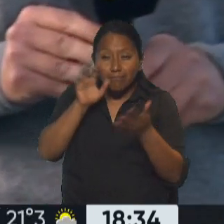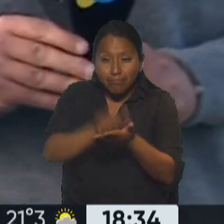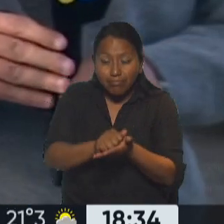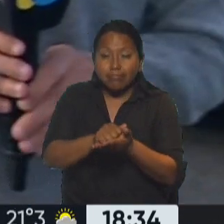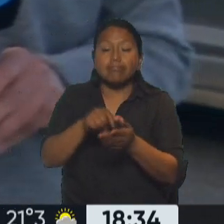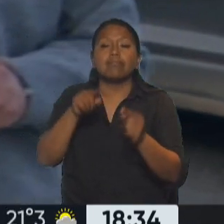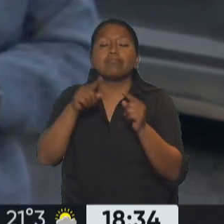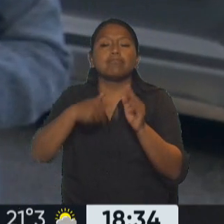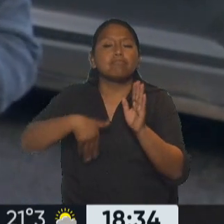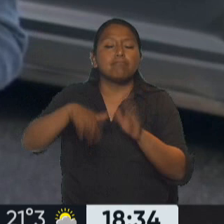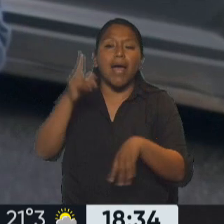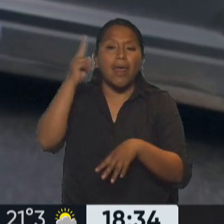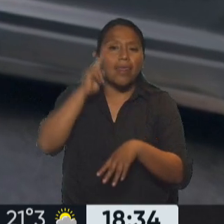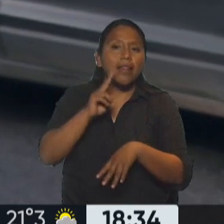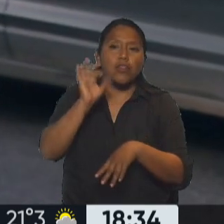del